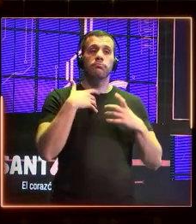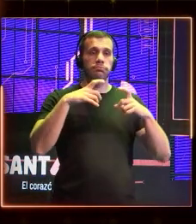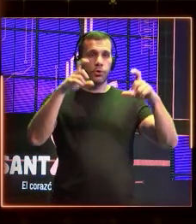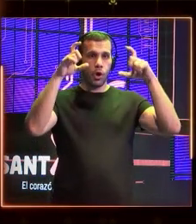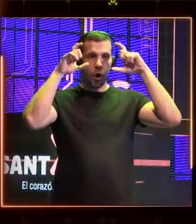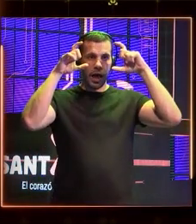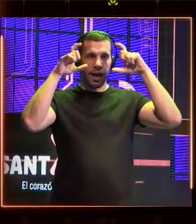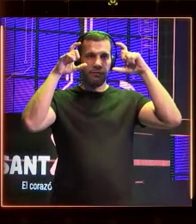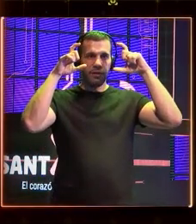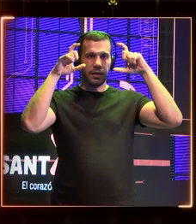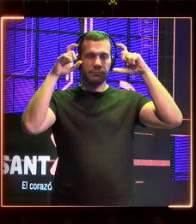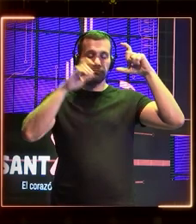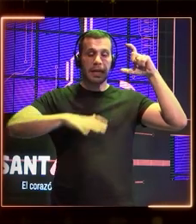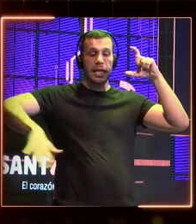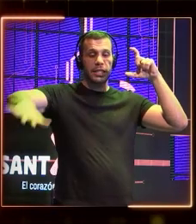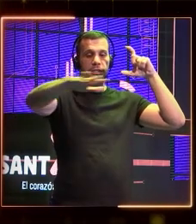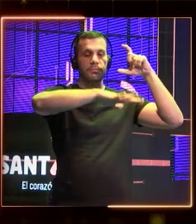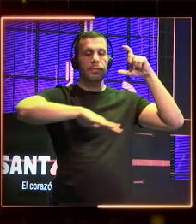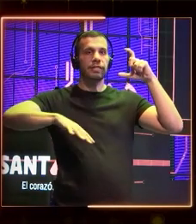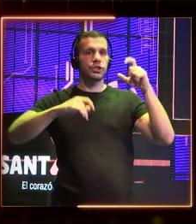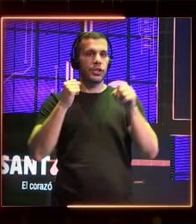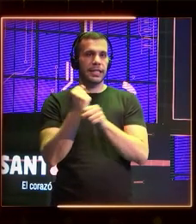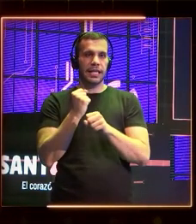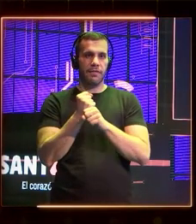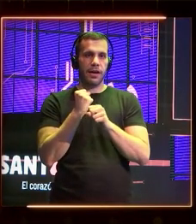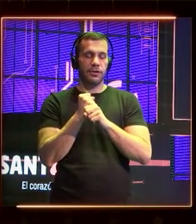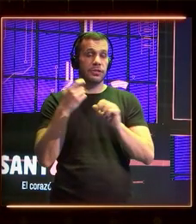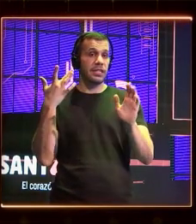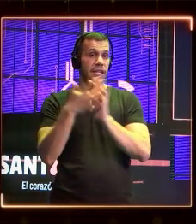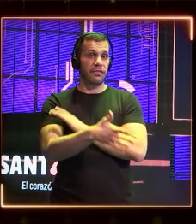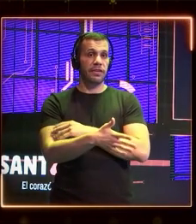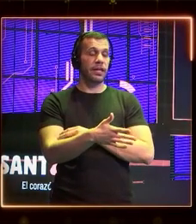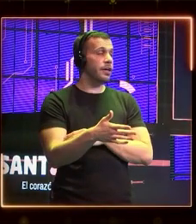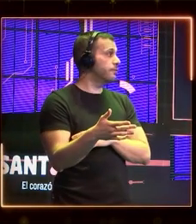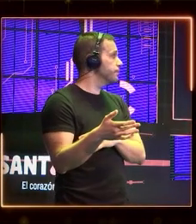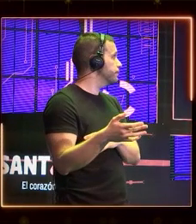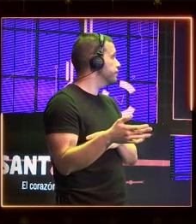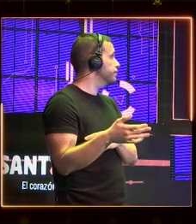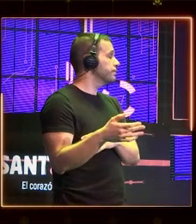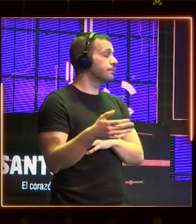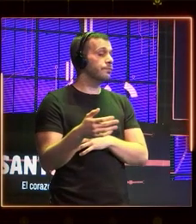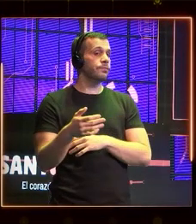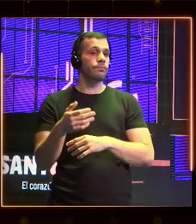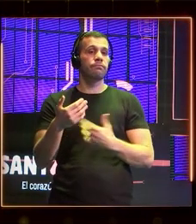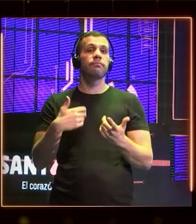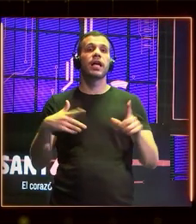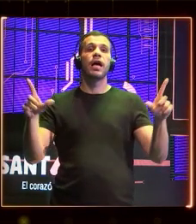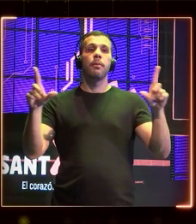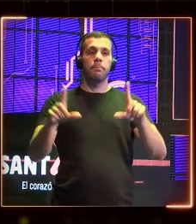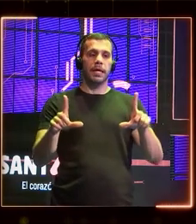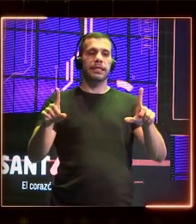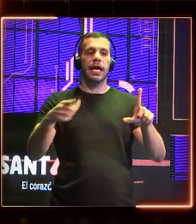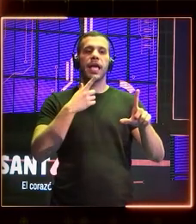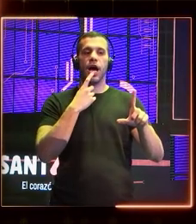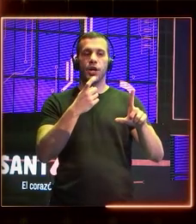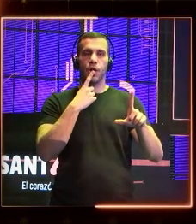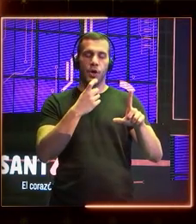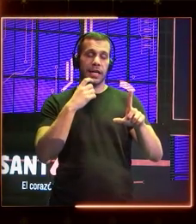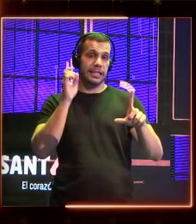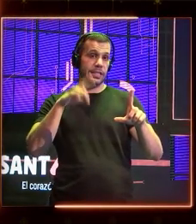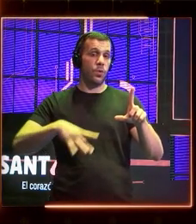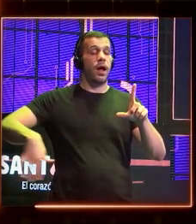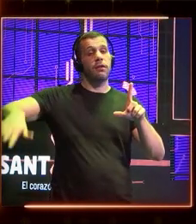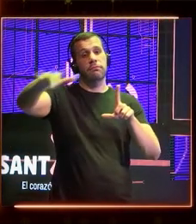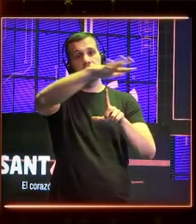lo que tienes delante es tu espacio de trabajo Es decir esa pantalla roja es todo lo que tienes alrededor estamos acostumbrados a ver